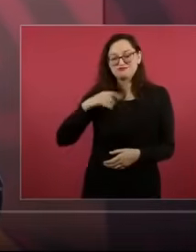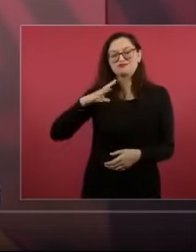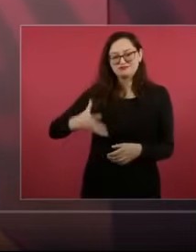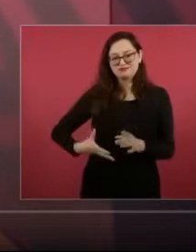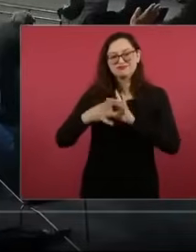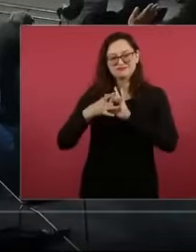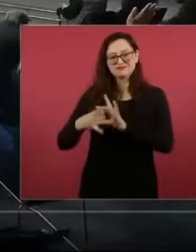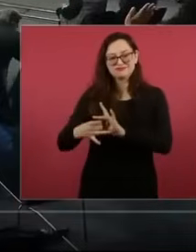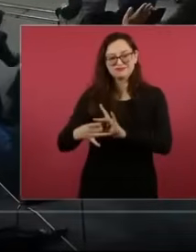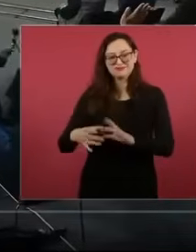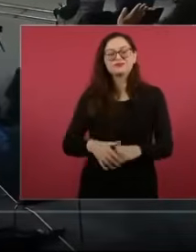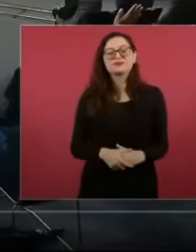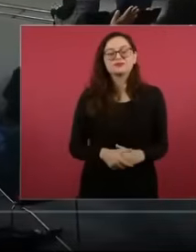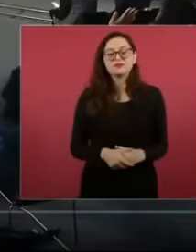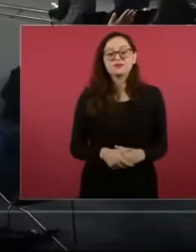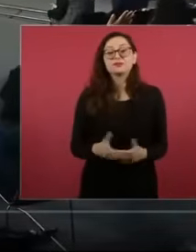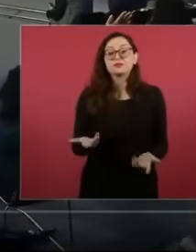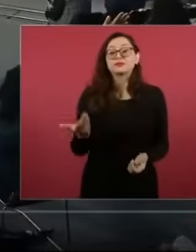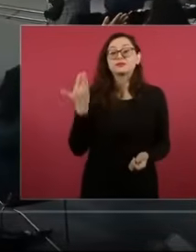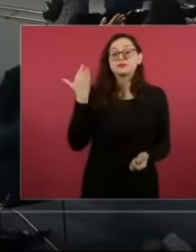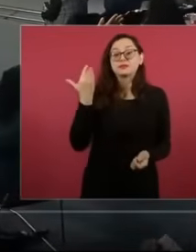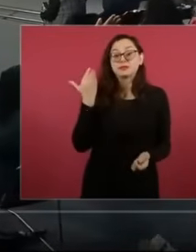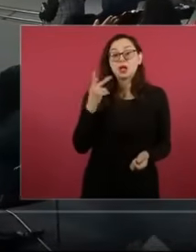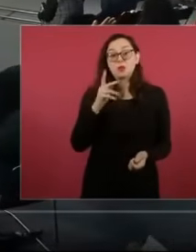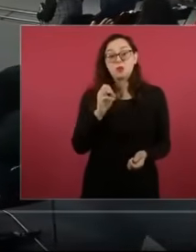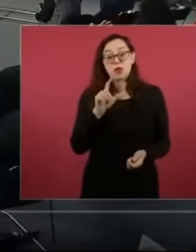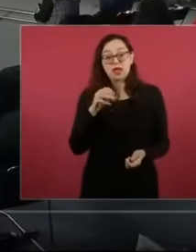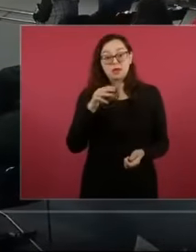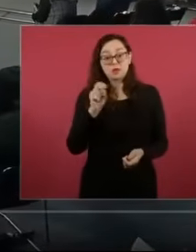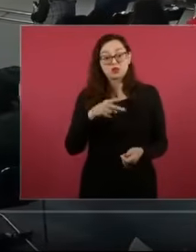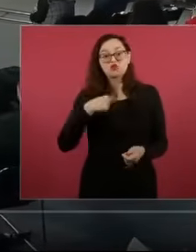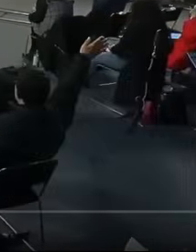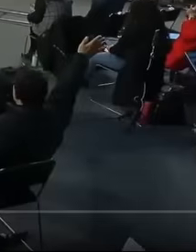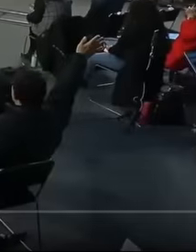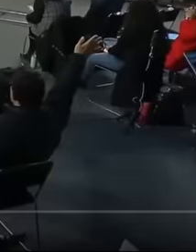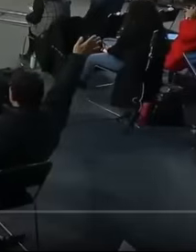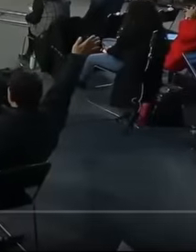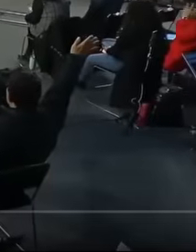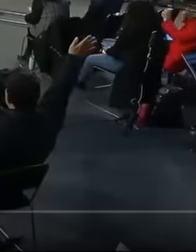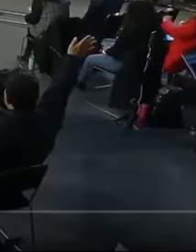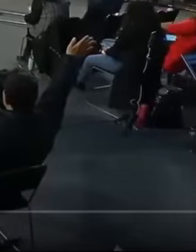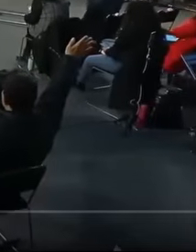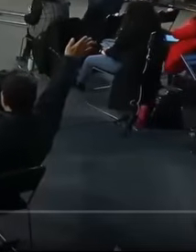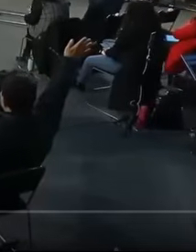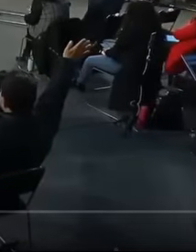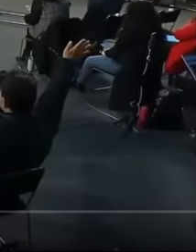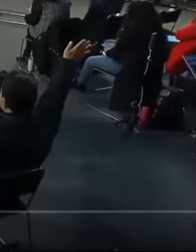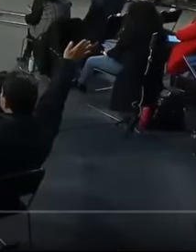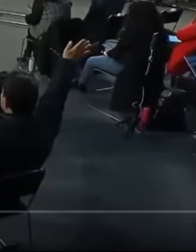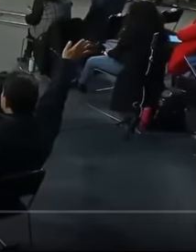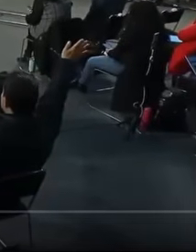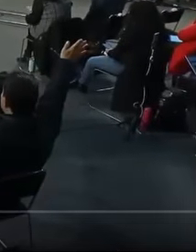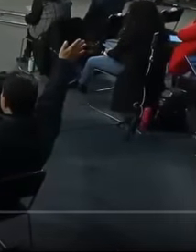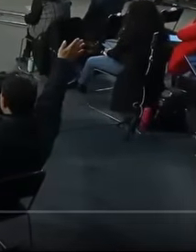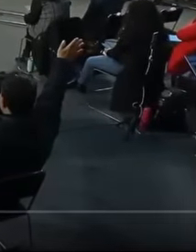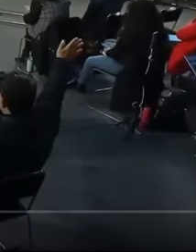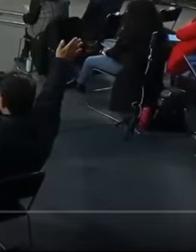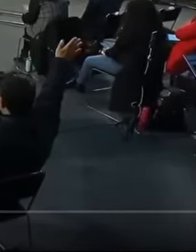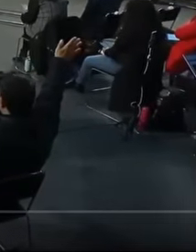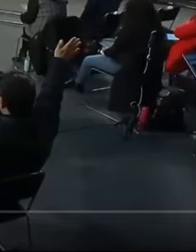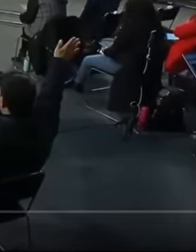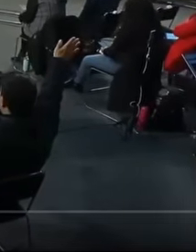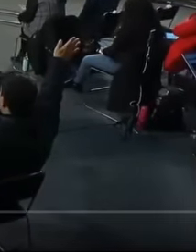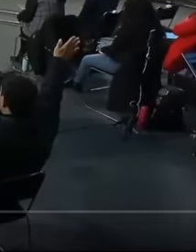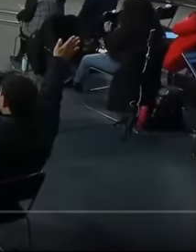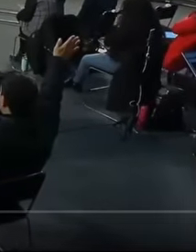Presidente, y esa es la gravedad de los que reinaban en este país y quieren seguir reinando a través de